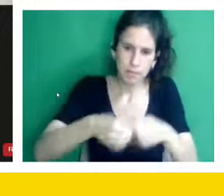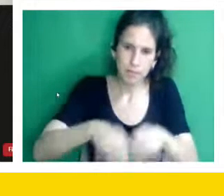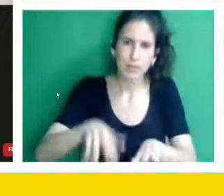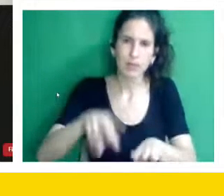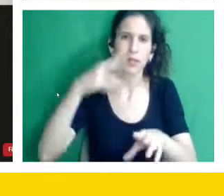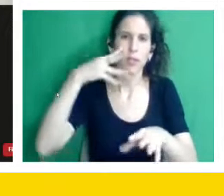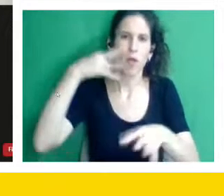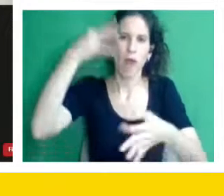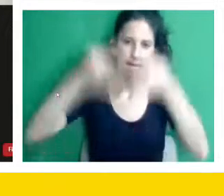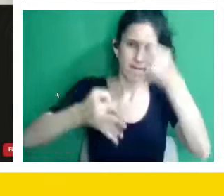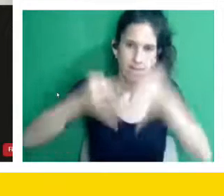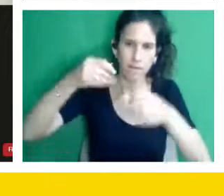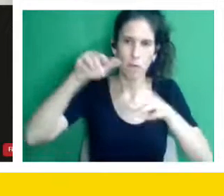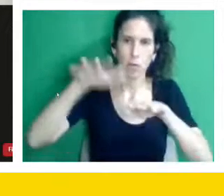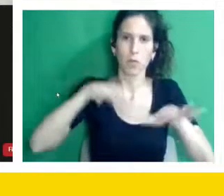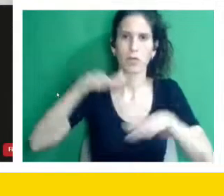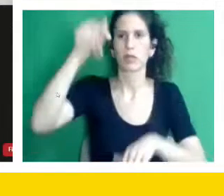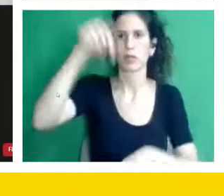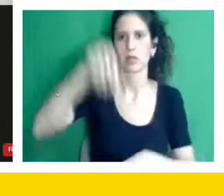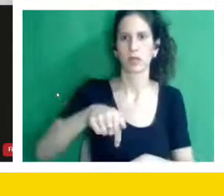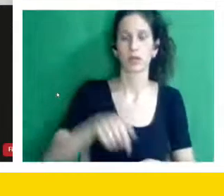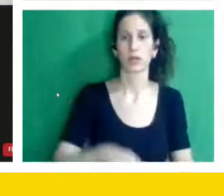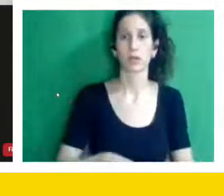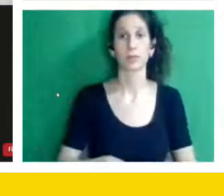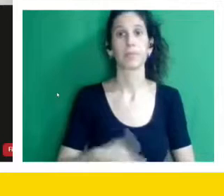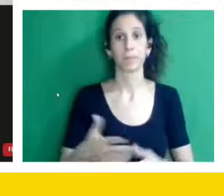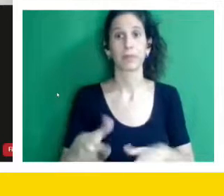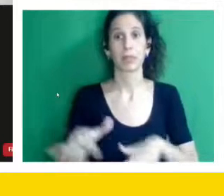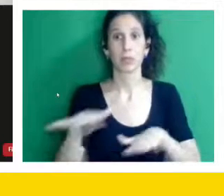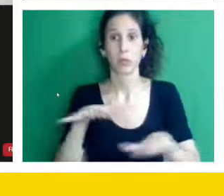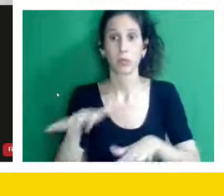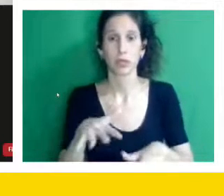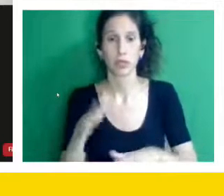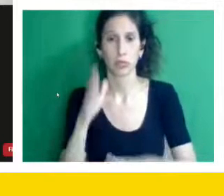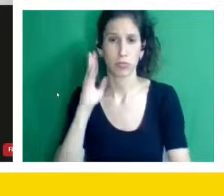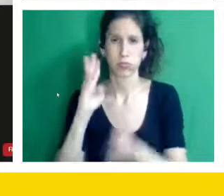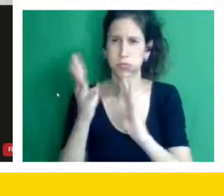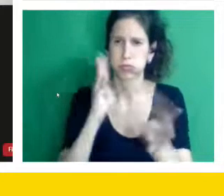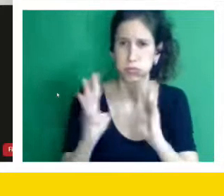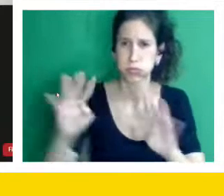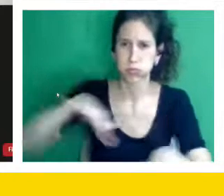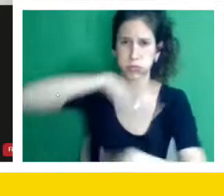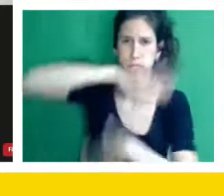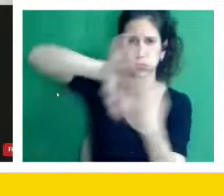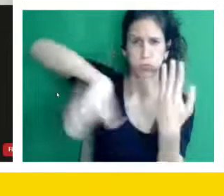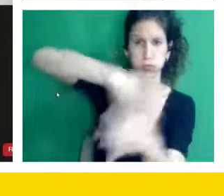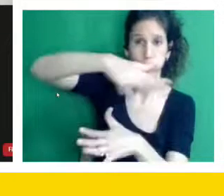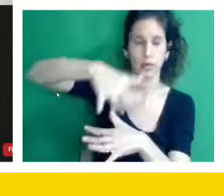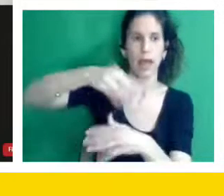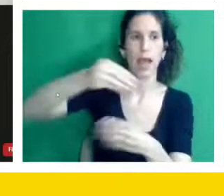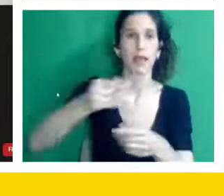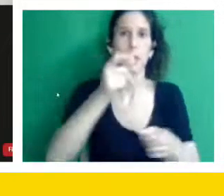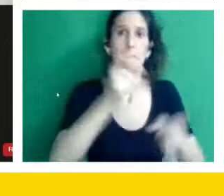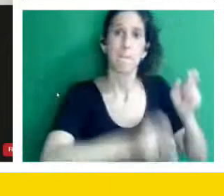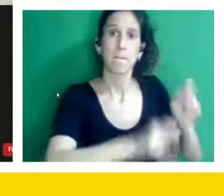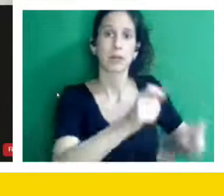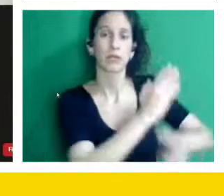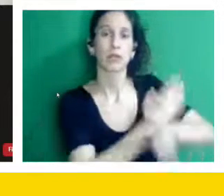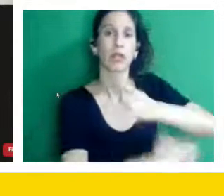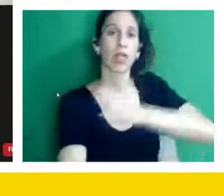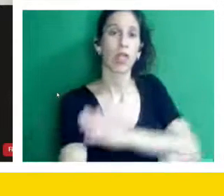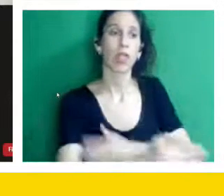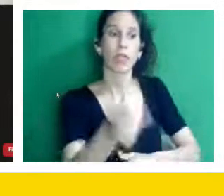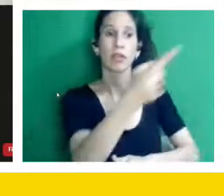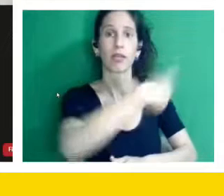con discapacidad siempre se han considerado dentro de las poblaciones que son, en el fondo, las más vulnerables, las que necesitan un tipo de